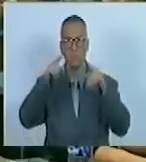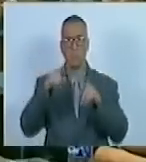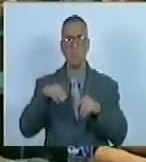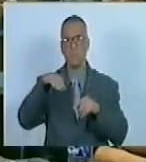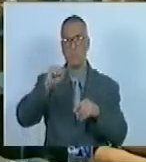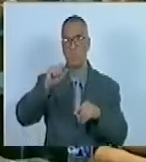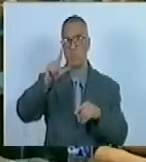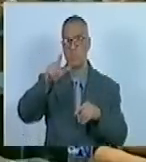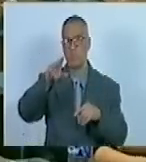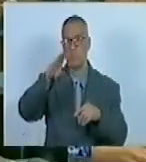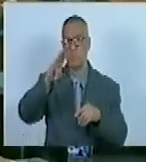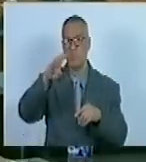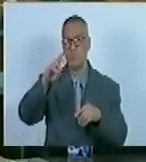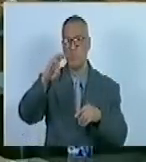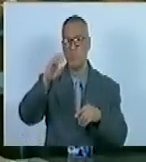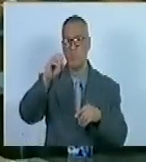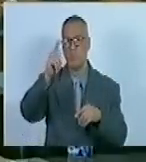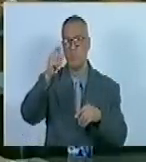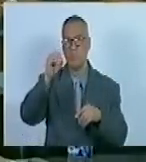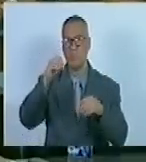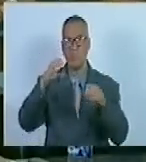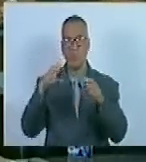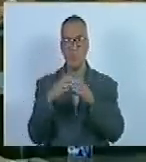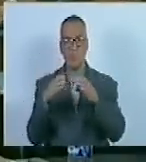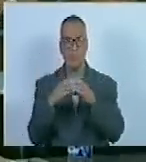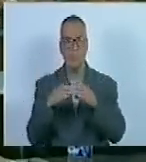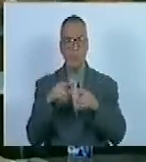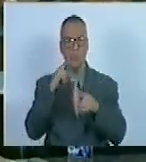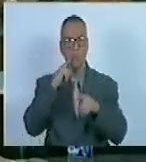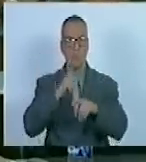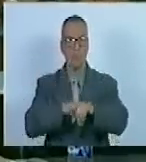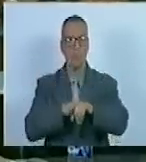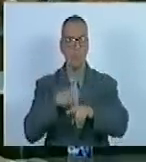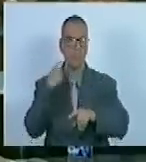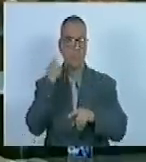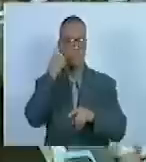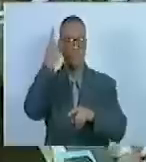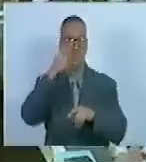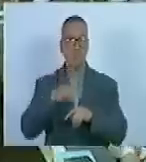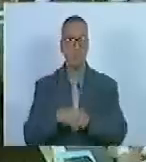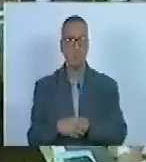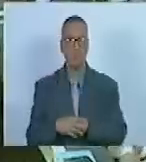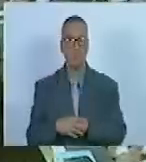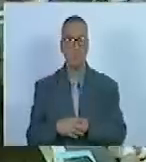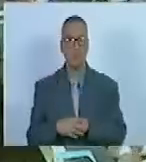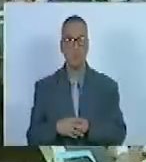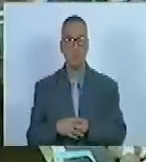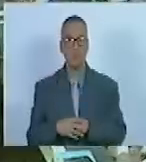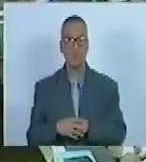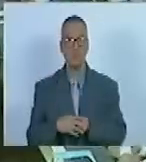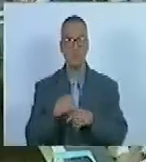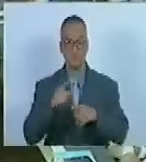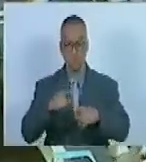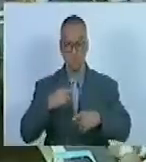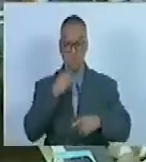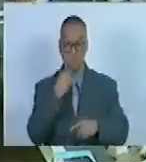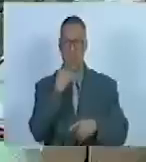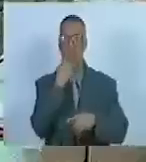Alberto Castelar y a todo su equipo diplomático, que de manera heroica, que de manera